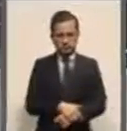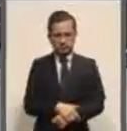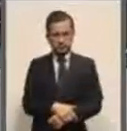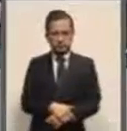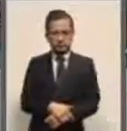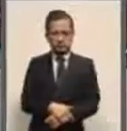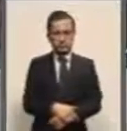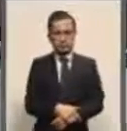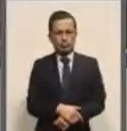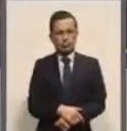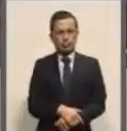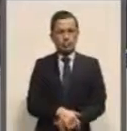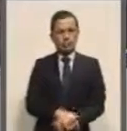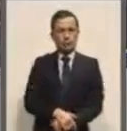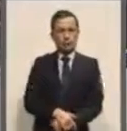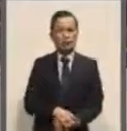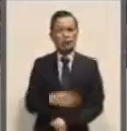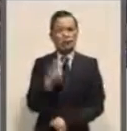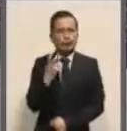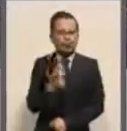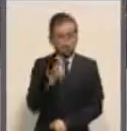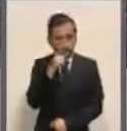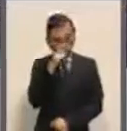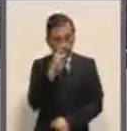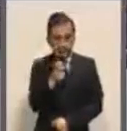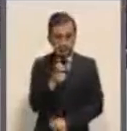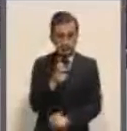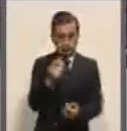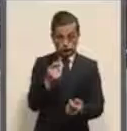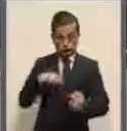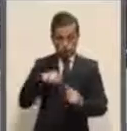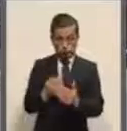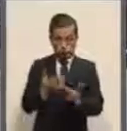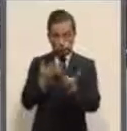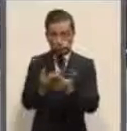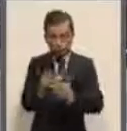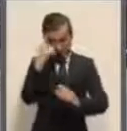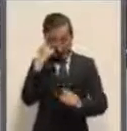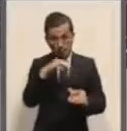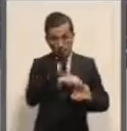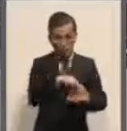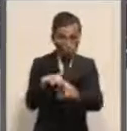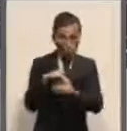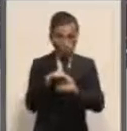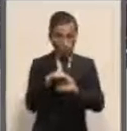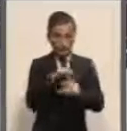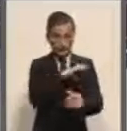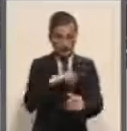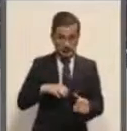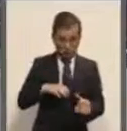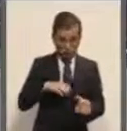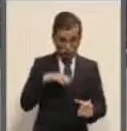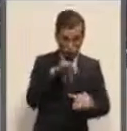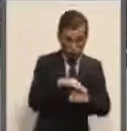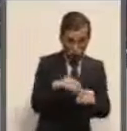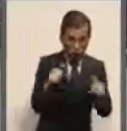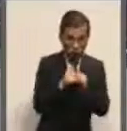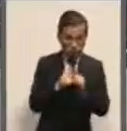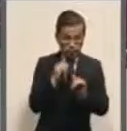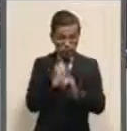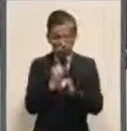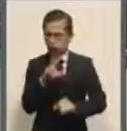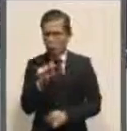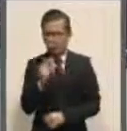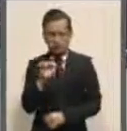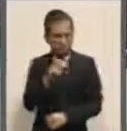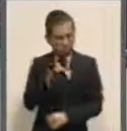nada la propuesta de la urna electrónica. Esta propuesta de democracia